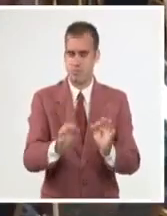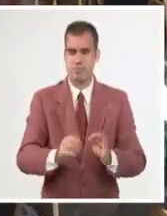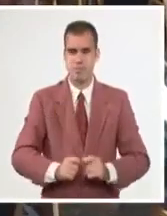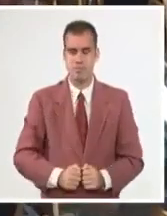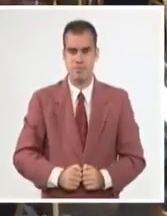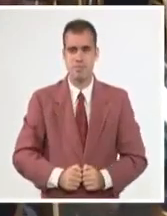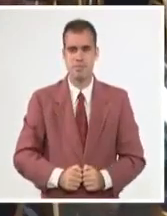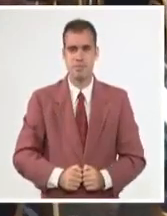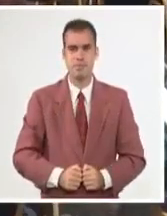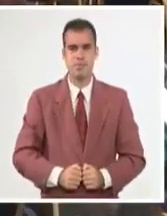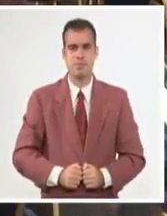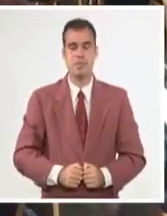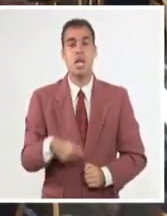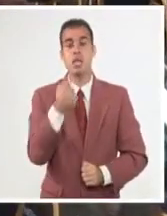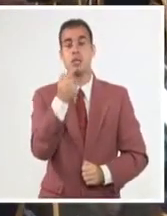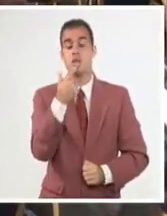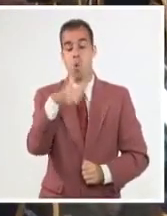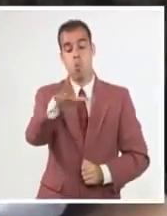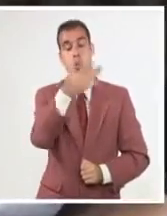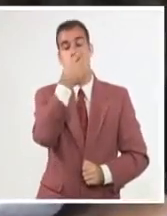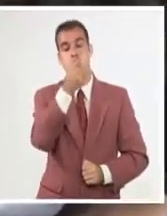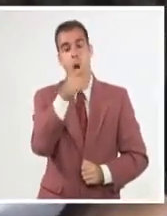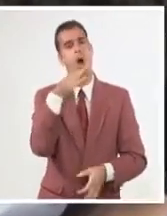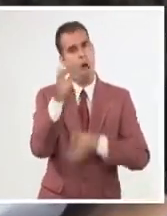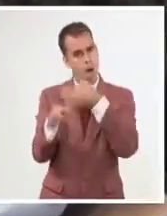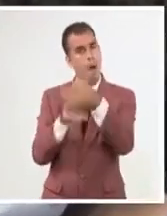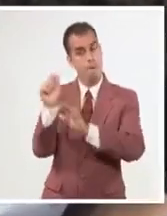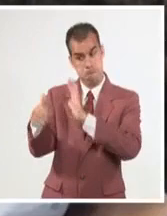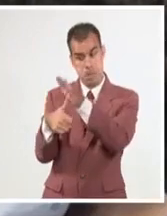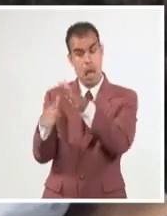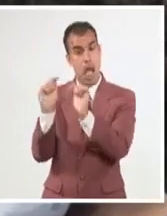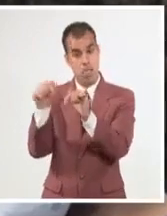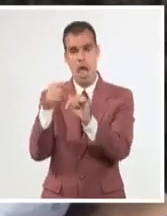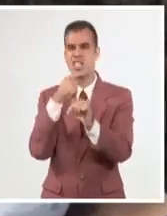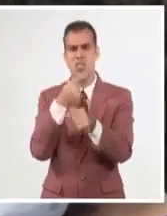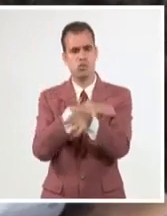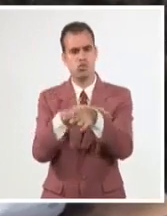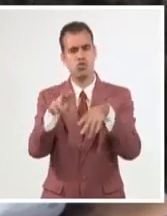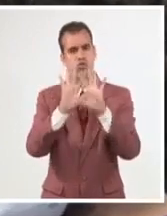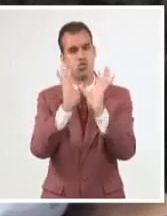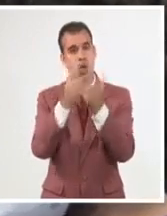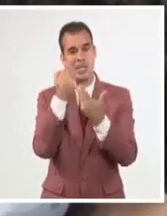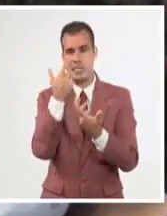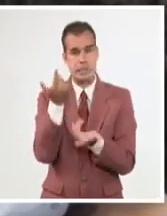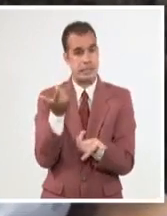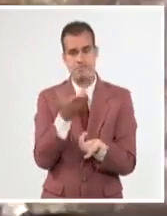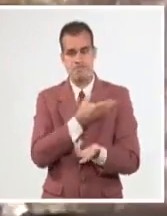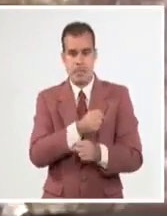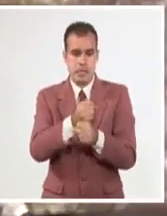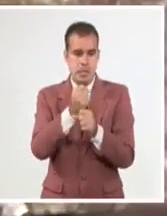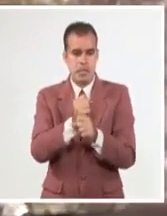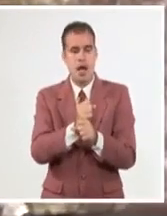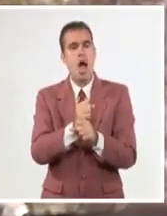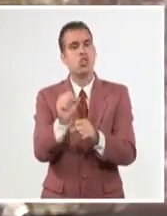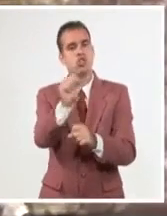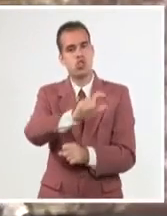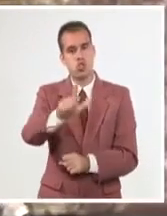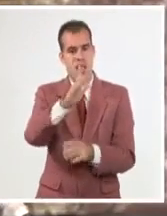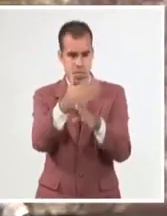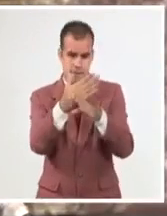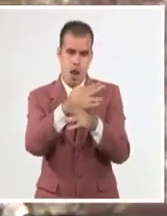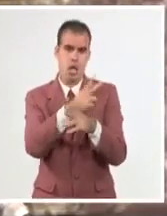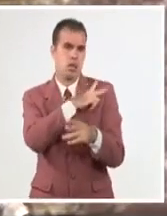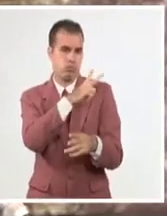los jóvenes también contaron a Díaz-Canel historias de insensibilidad que han sufrido en su labor social por parte de administrativos, tanto a